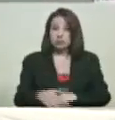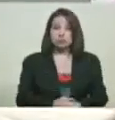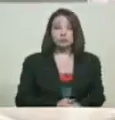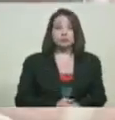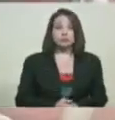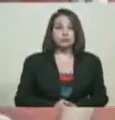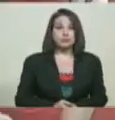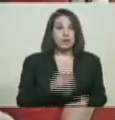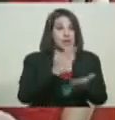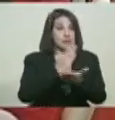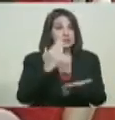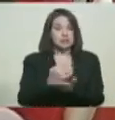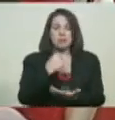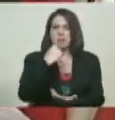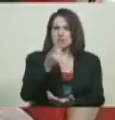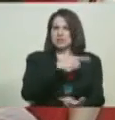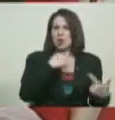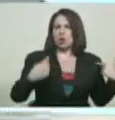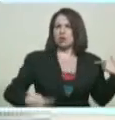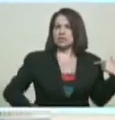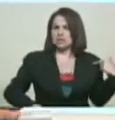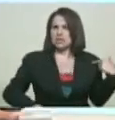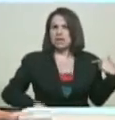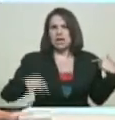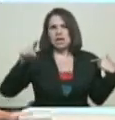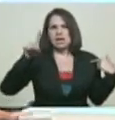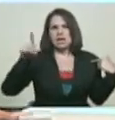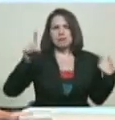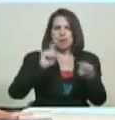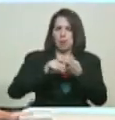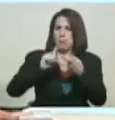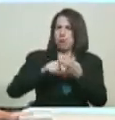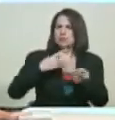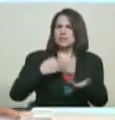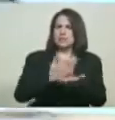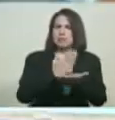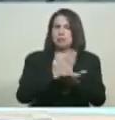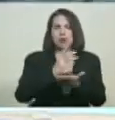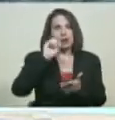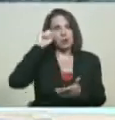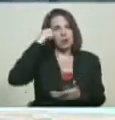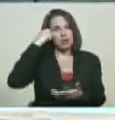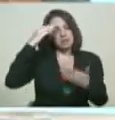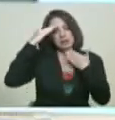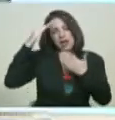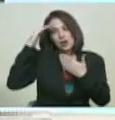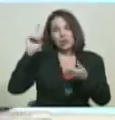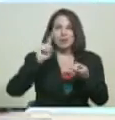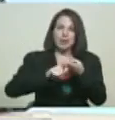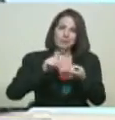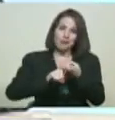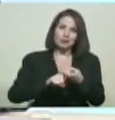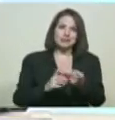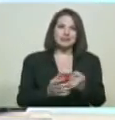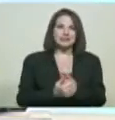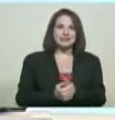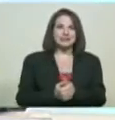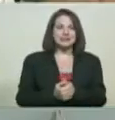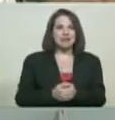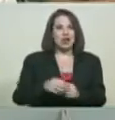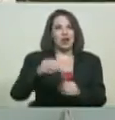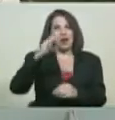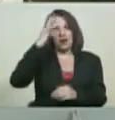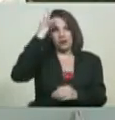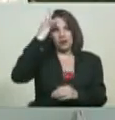siempre los chinos dicen algo que silvia recuerda saludo a cilia primera combatiente constituyente